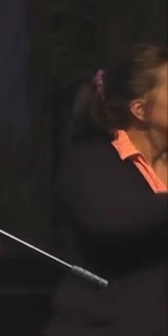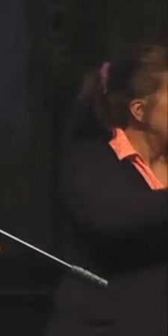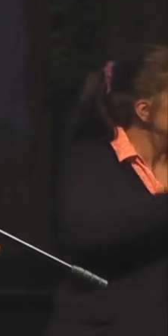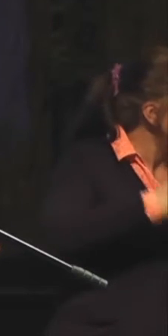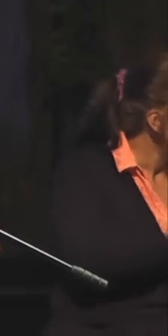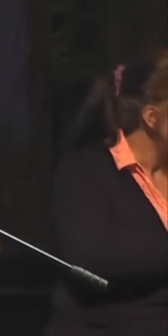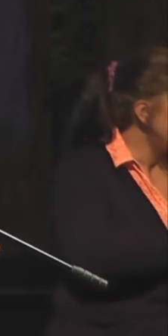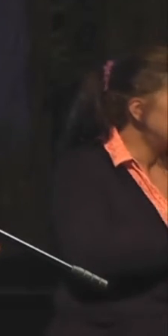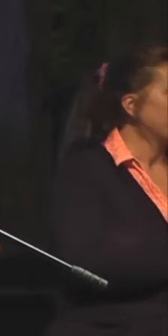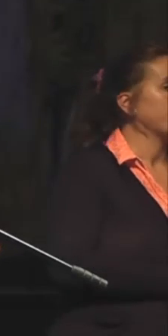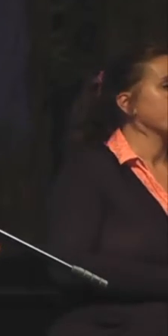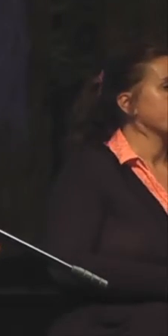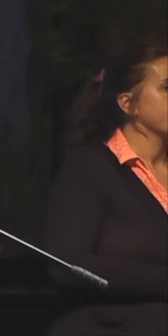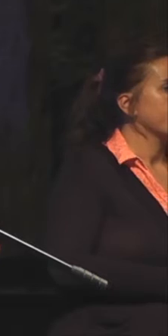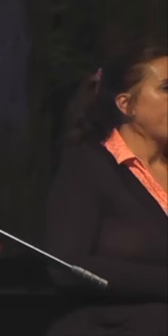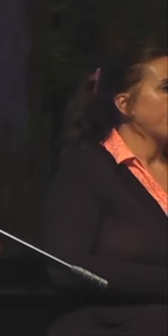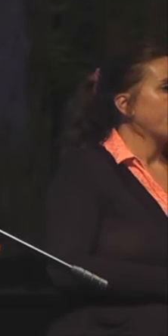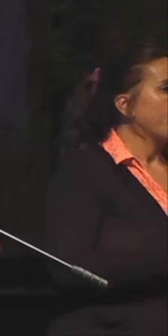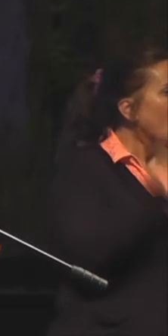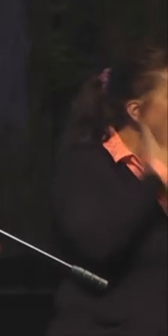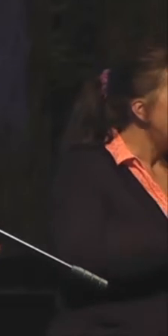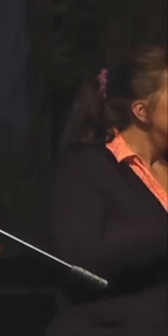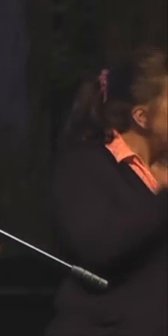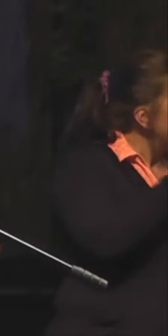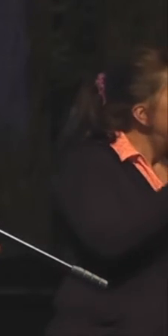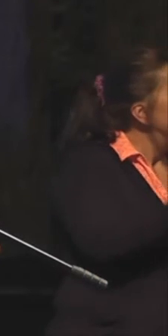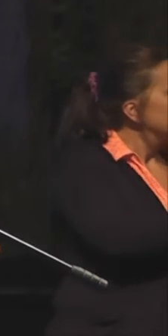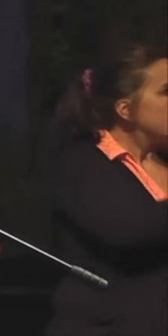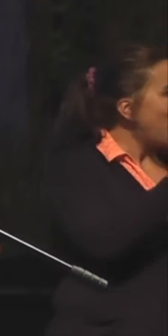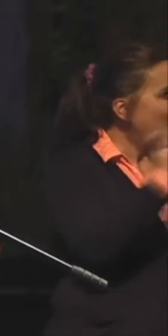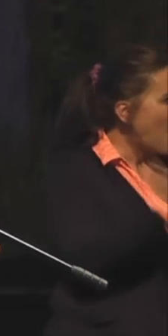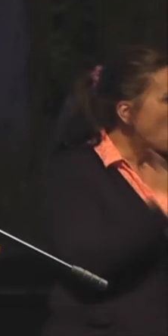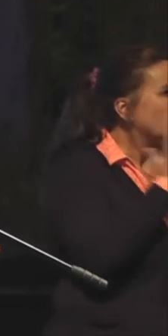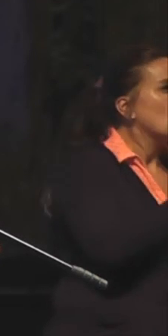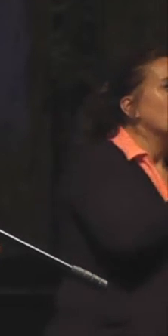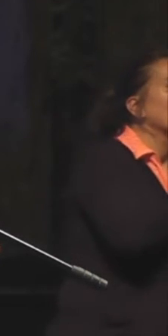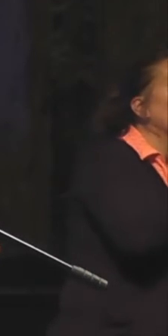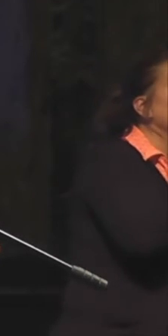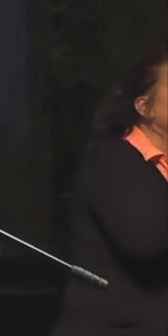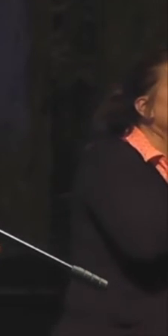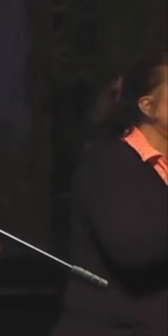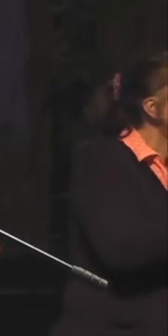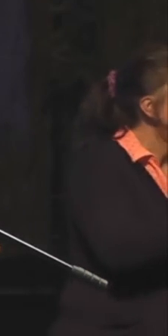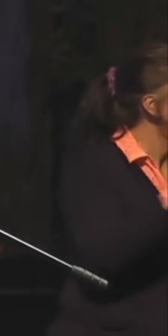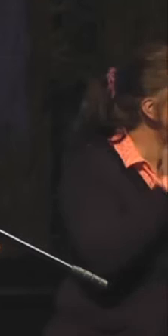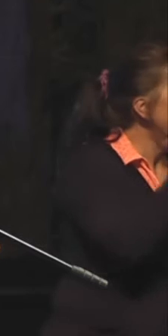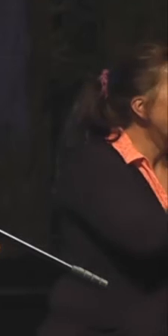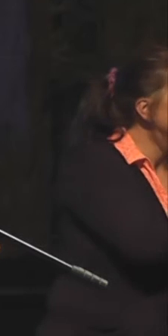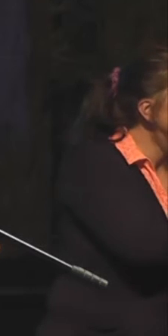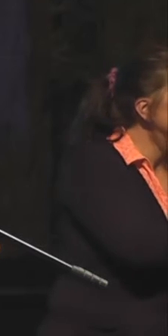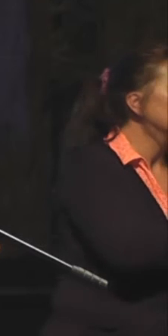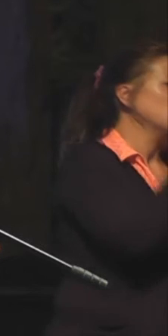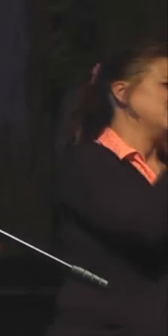pero pero que en realidad el extracto sucesivo se da en la salida de la cárcel y después en varios